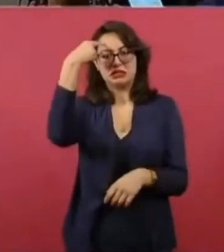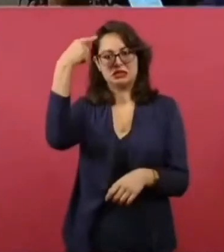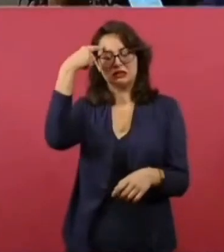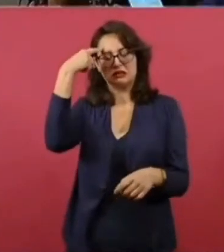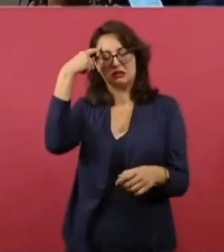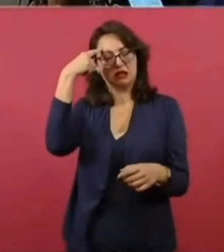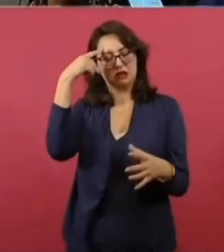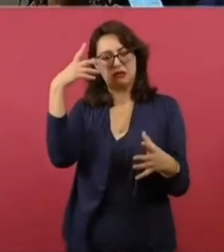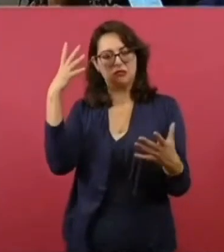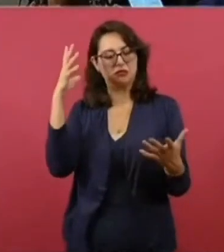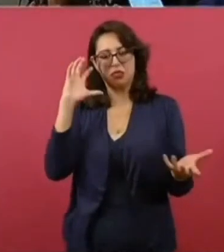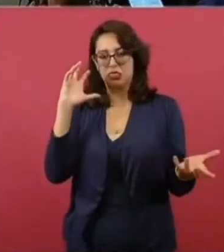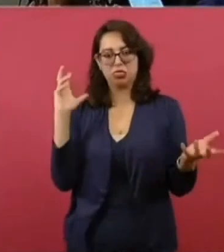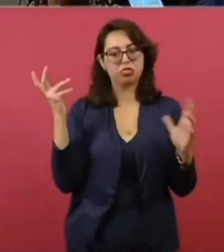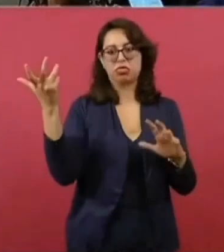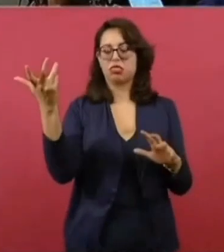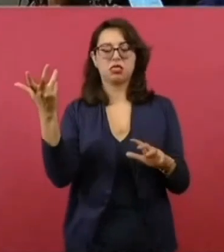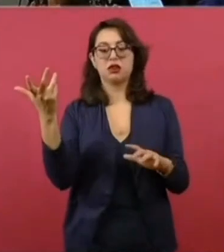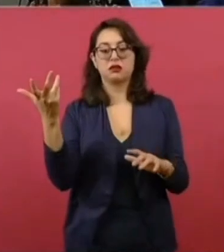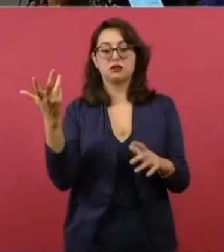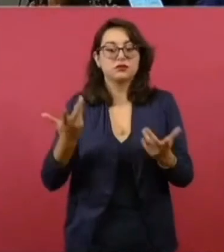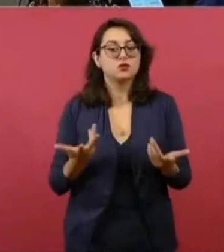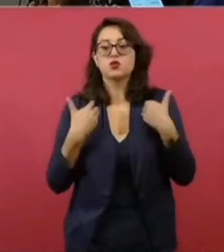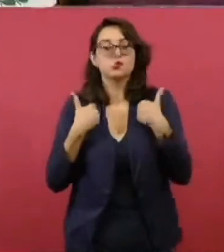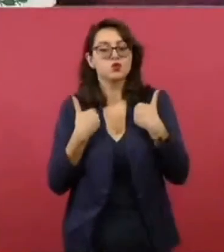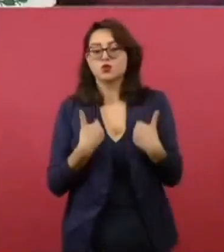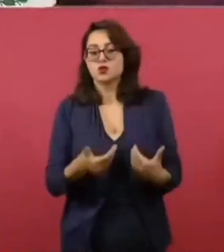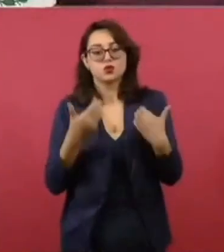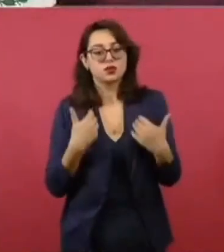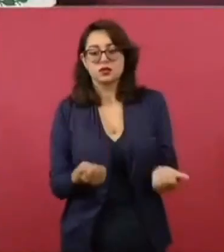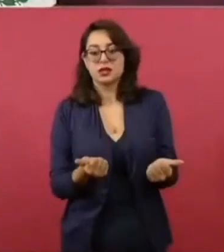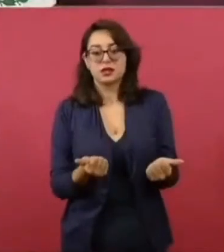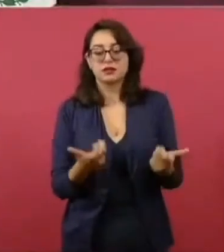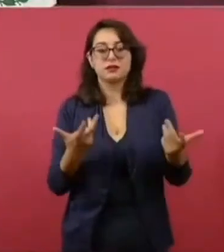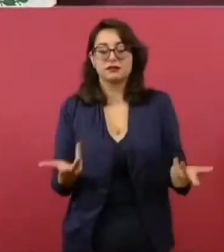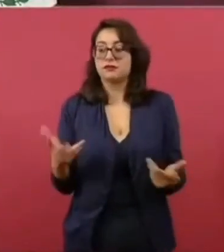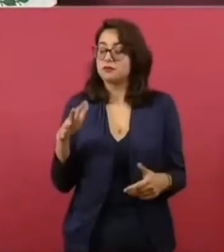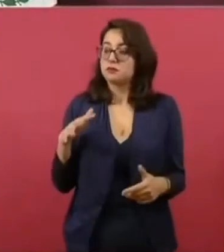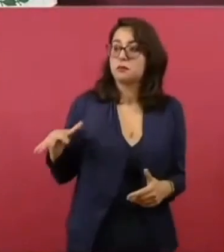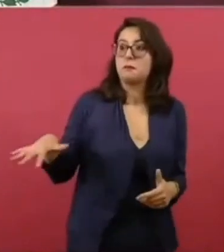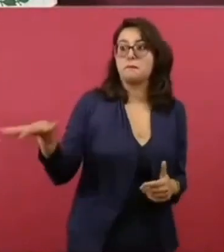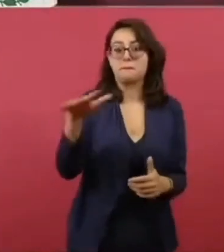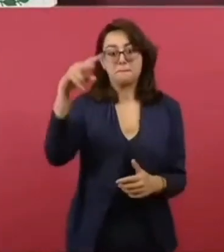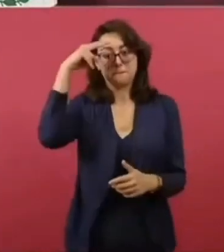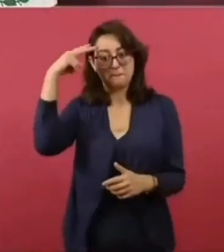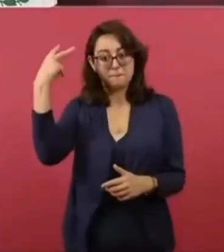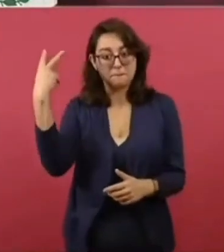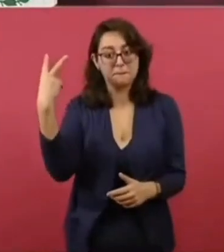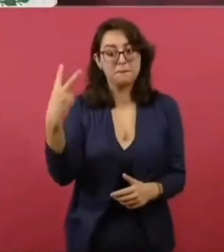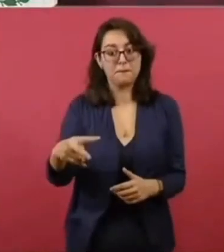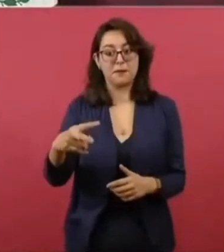les impide aceptar y ver que poco a poco, entre todos los